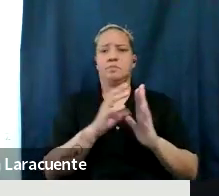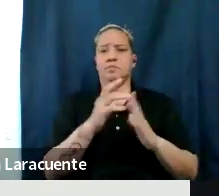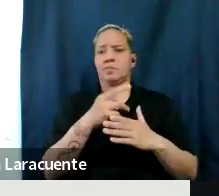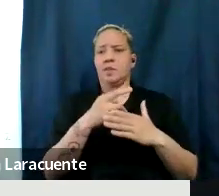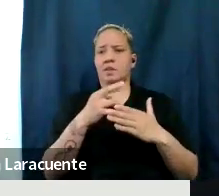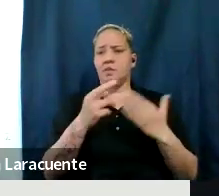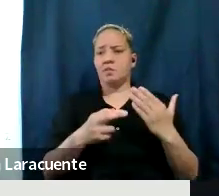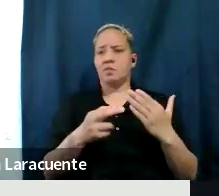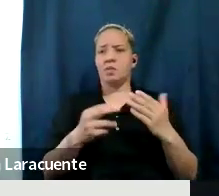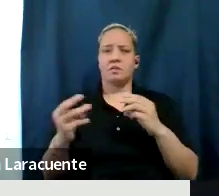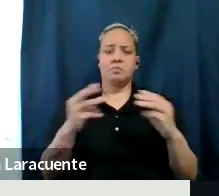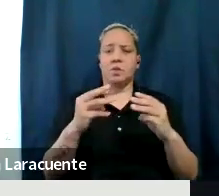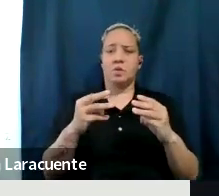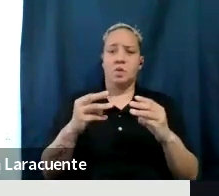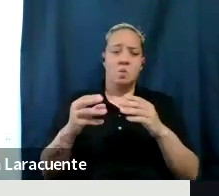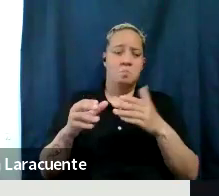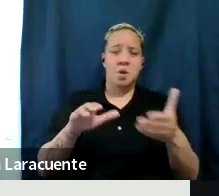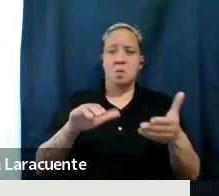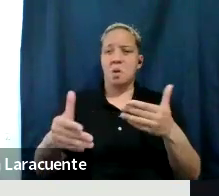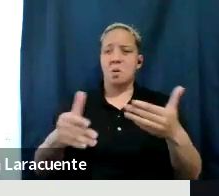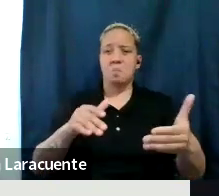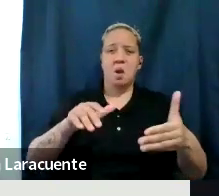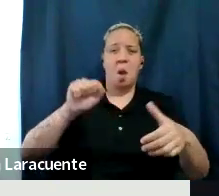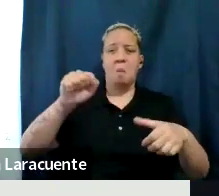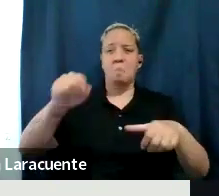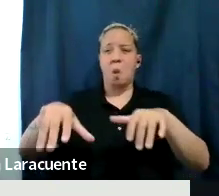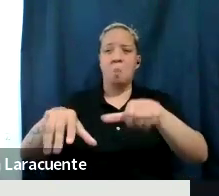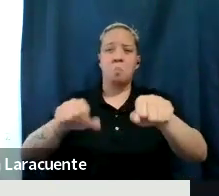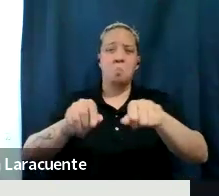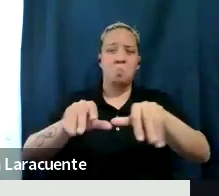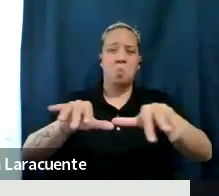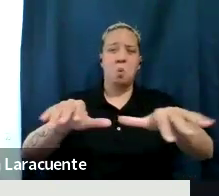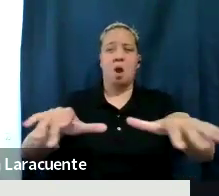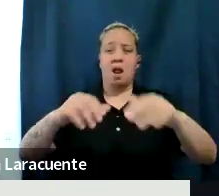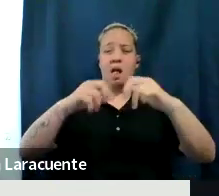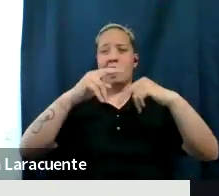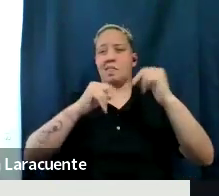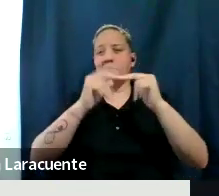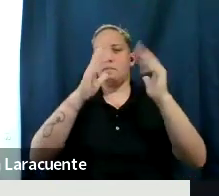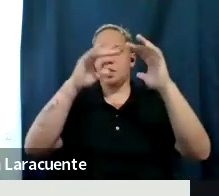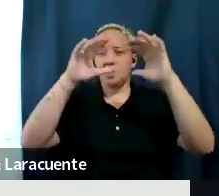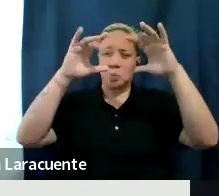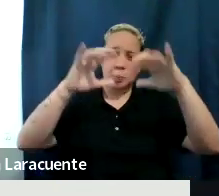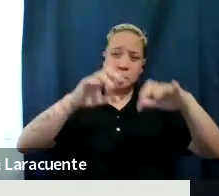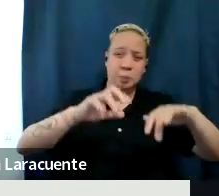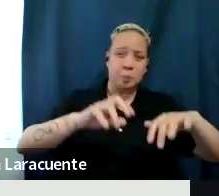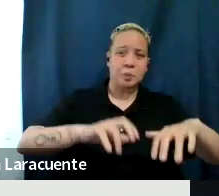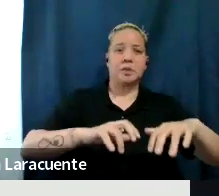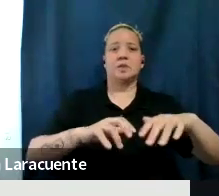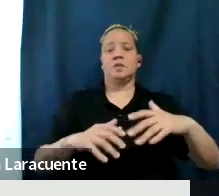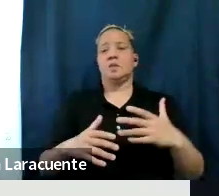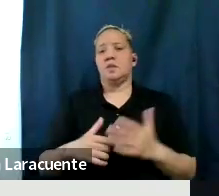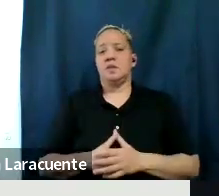guerra fratricida, muertos por las calles, bombardeos, edificios tirados abajo, detenciones,